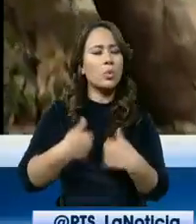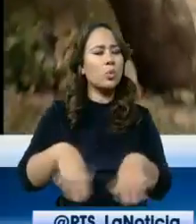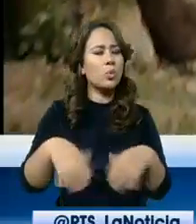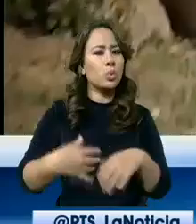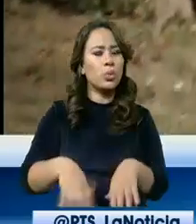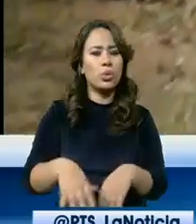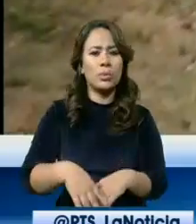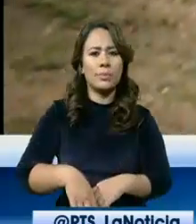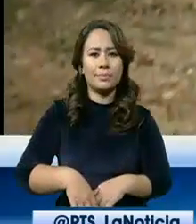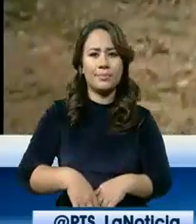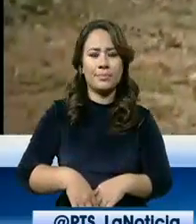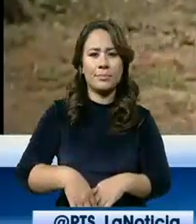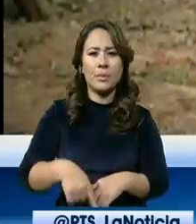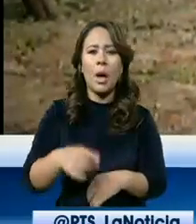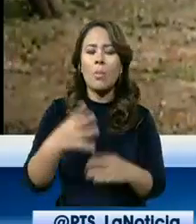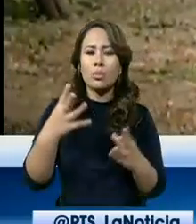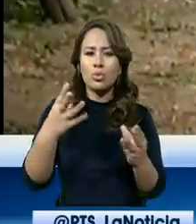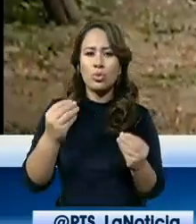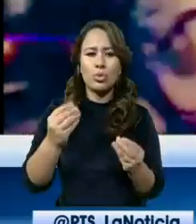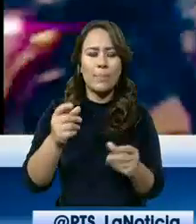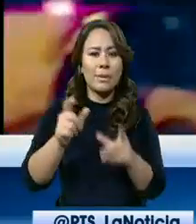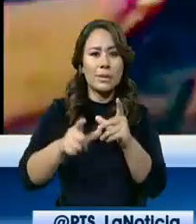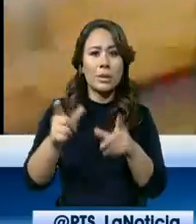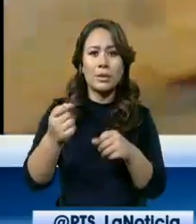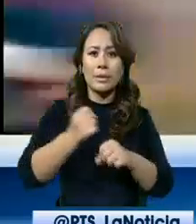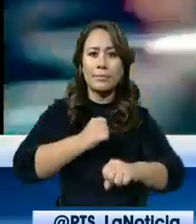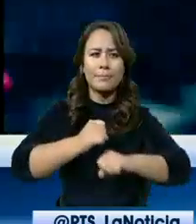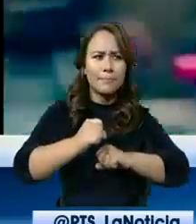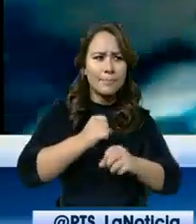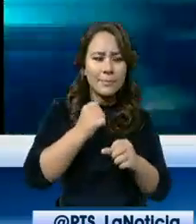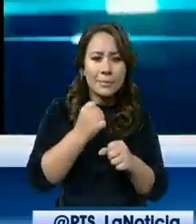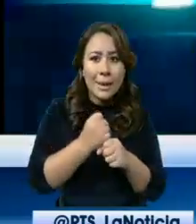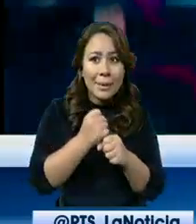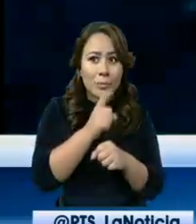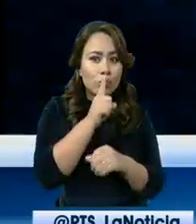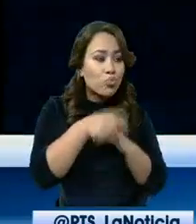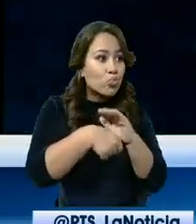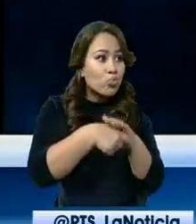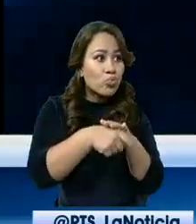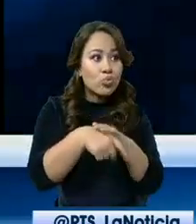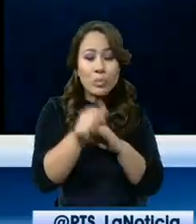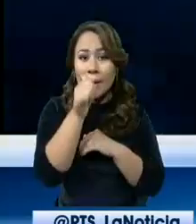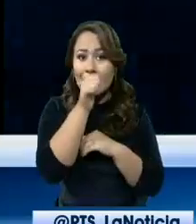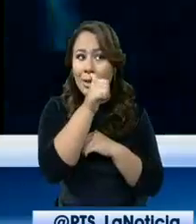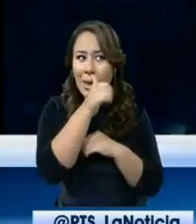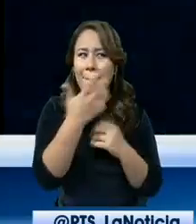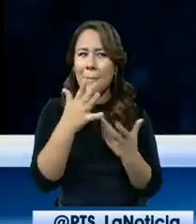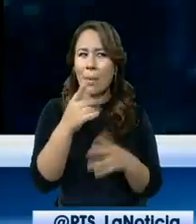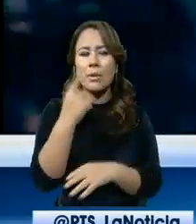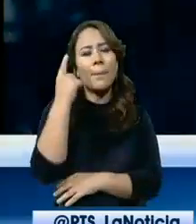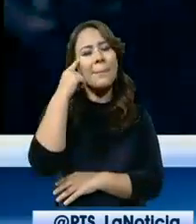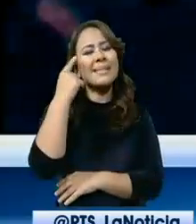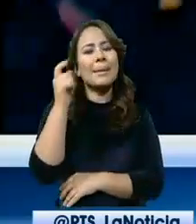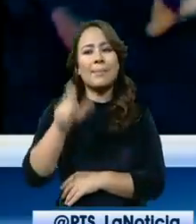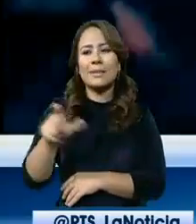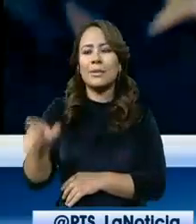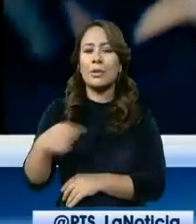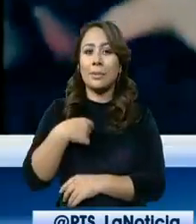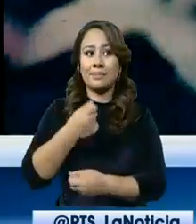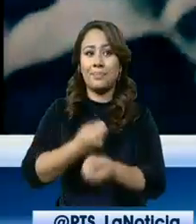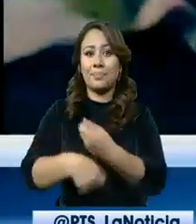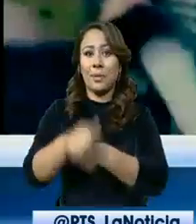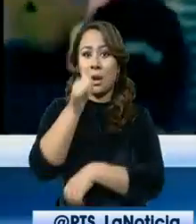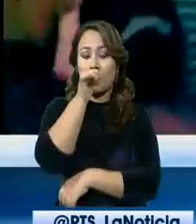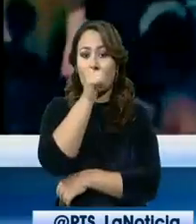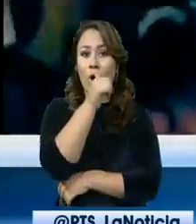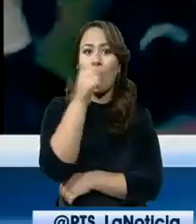golpetón de 6 de la tarde, hora pico, corre. Por esa razón, la policía les cayó cuando menos lo esperaban. Son 2 mujeres